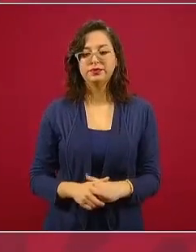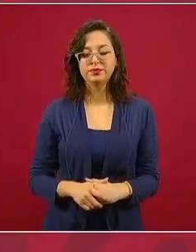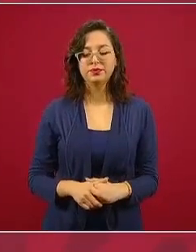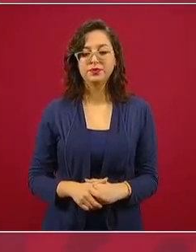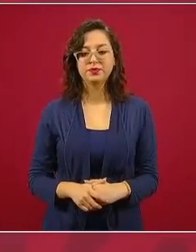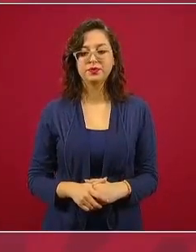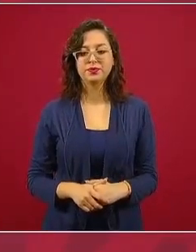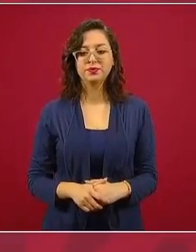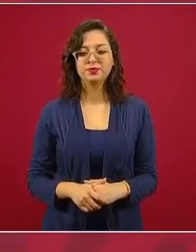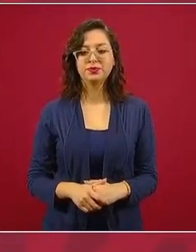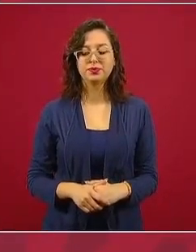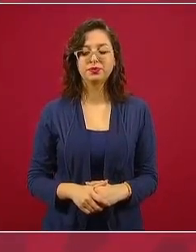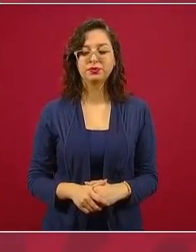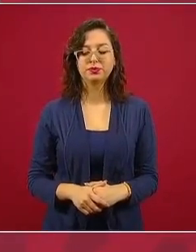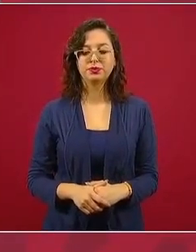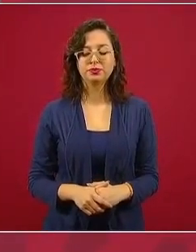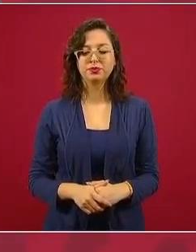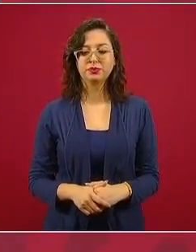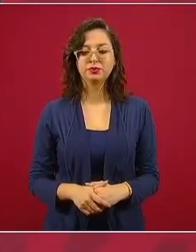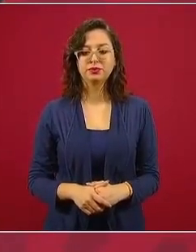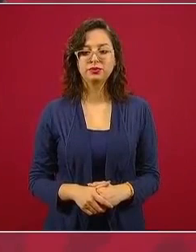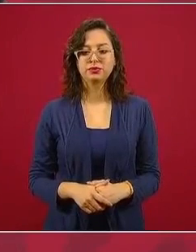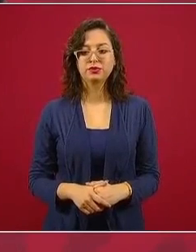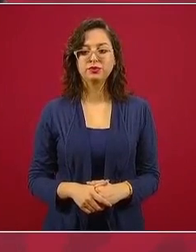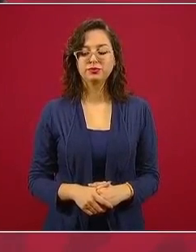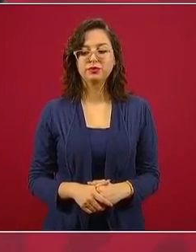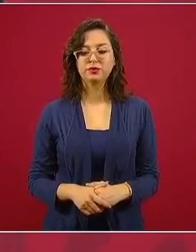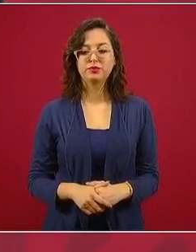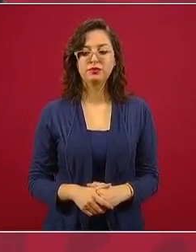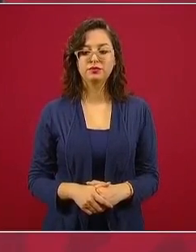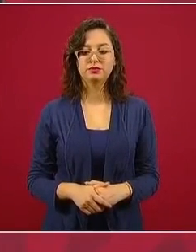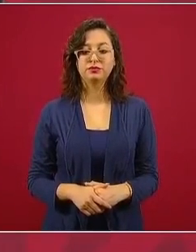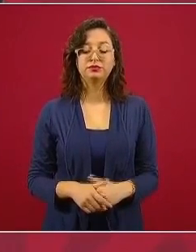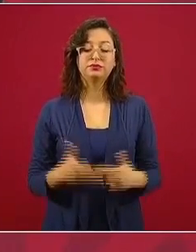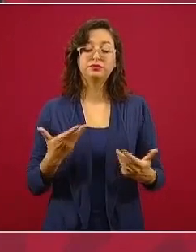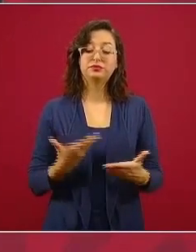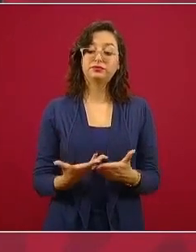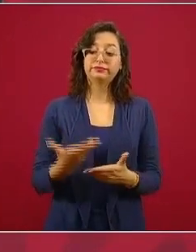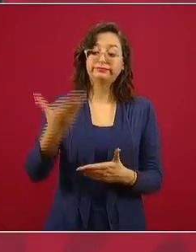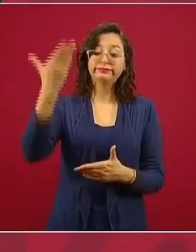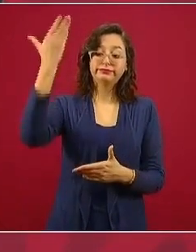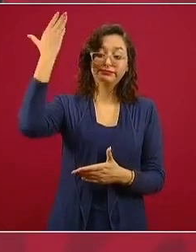aceptando sin conceder de que no había